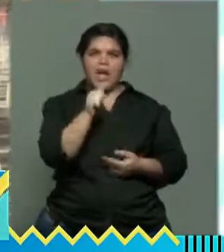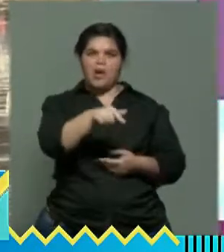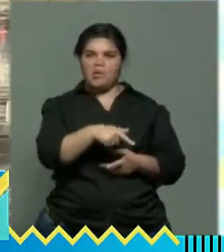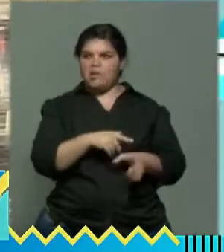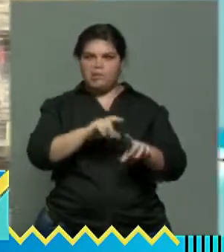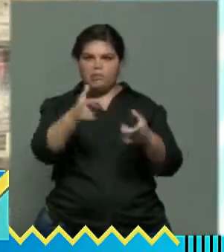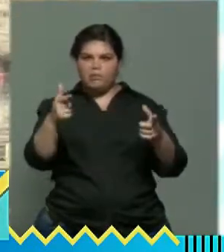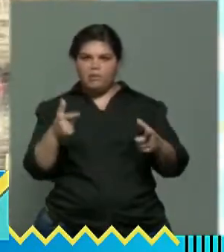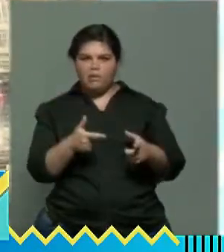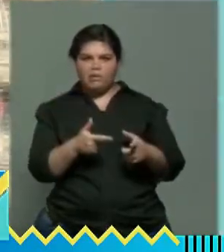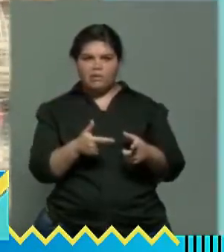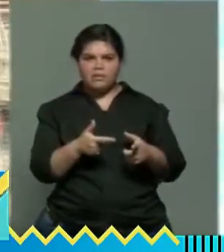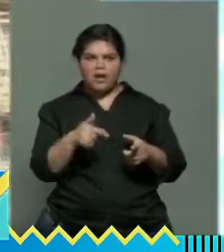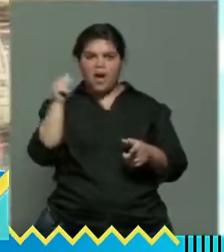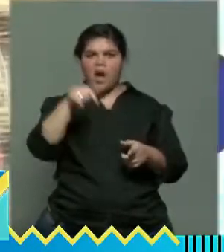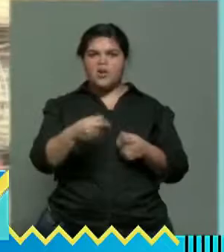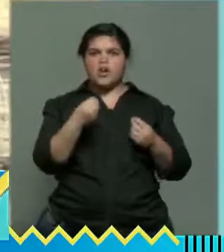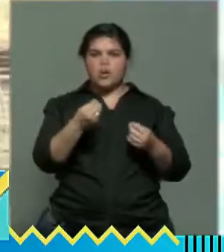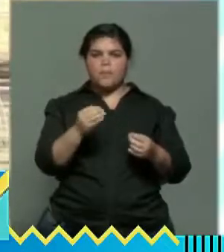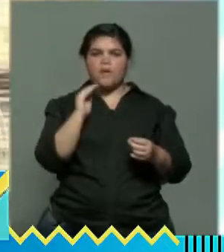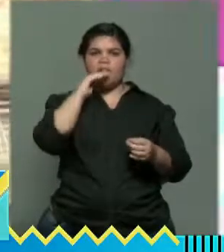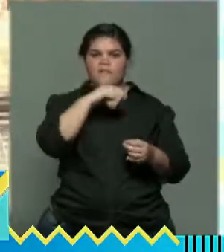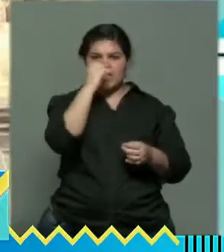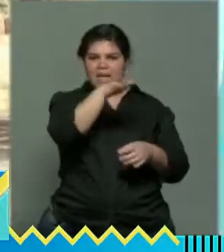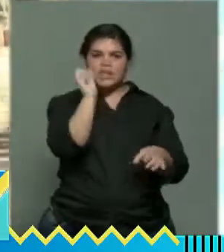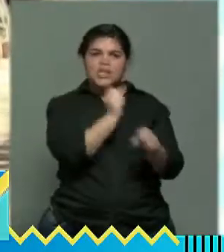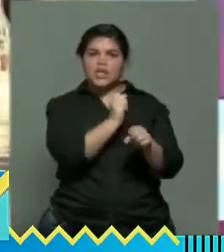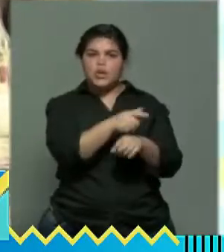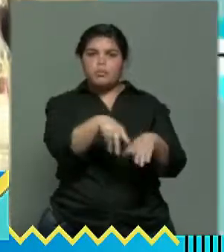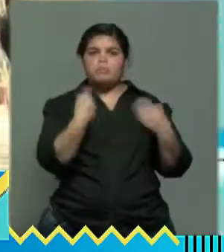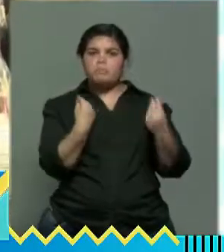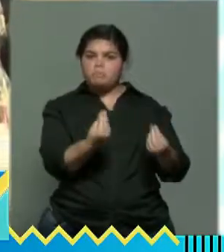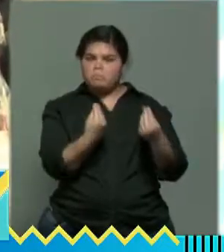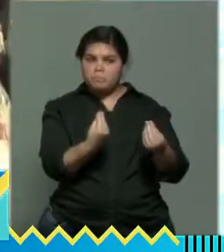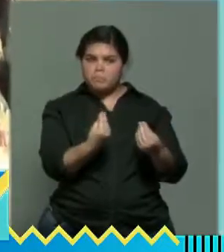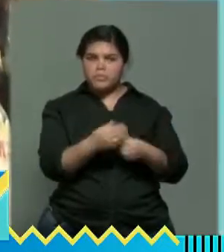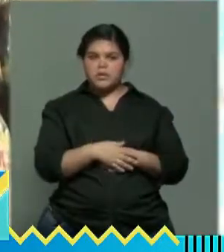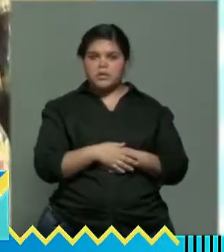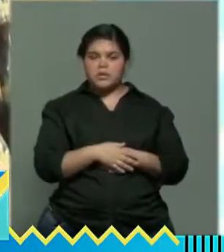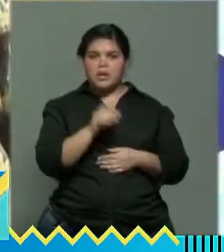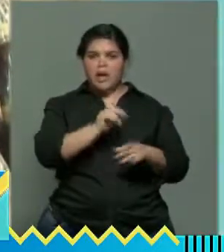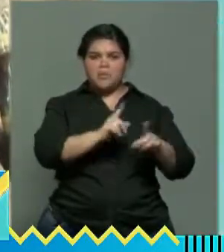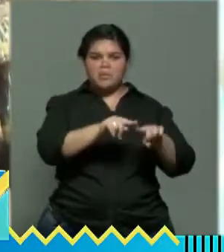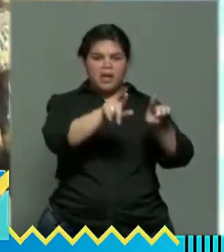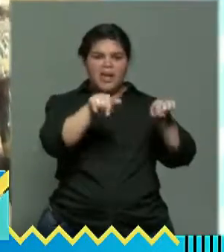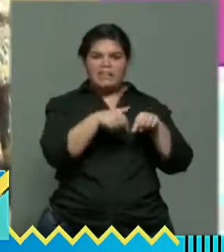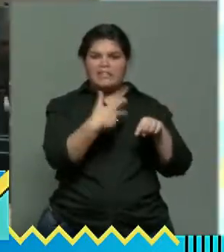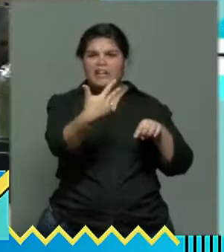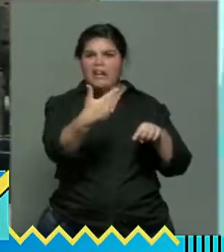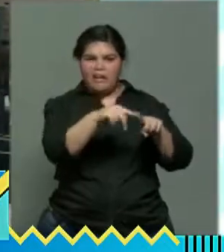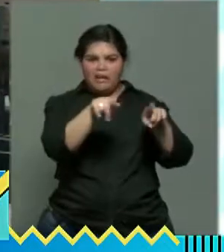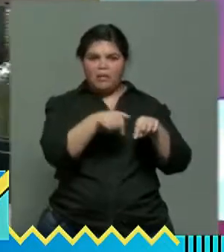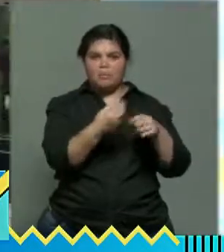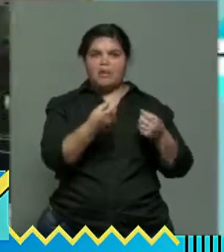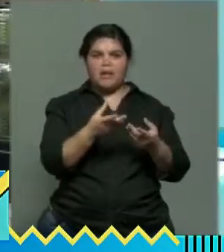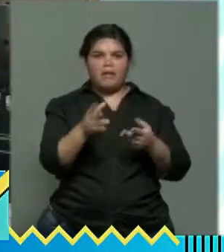concentración gigantesca, digamos, también, porque hoy un viñatero, no sé, creo que son contados, digamos, los viñateros que tienen 3 hectáreas, porque no es rentable.